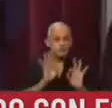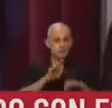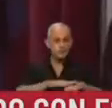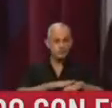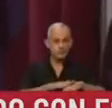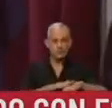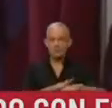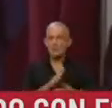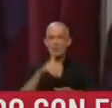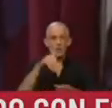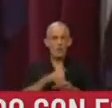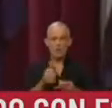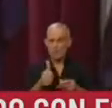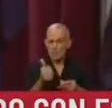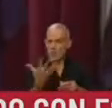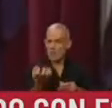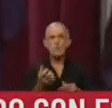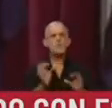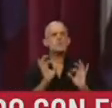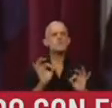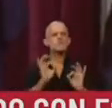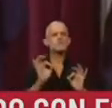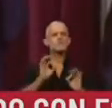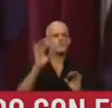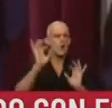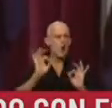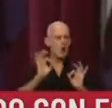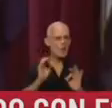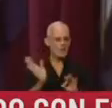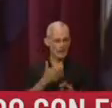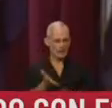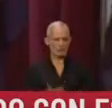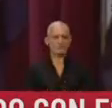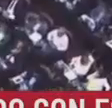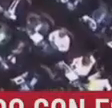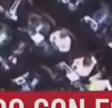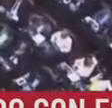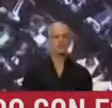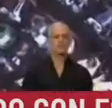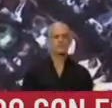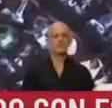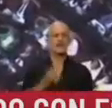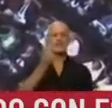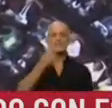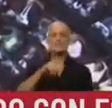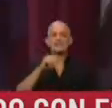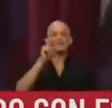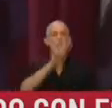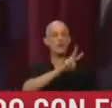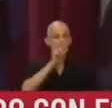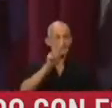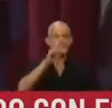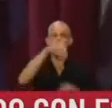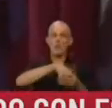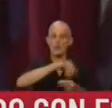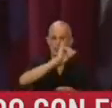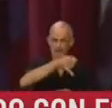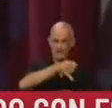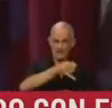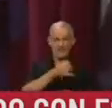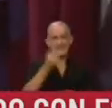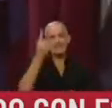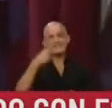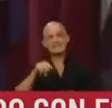se vio un discurso absolutamente patotero y agresivo de Máximo Kirchner, que dinamitó un acuerdo intermedio de pasar a comisión.